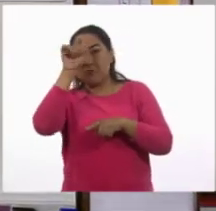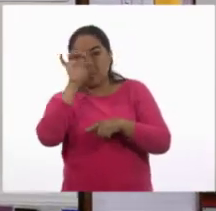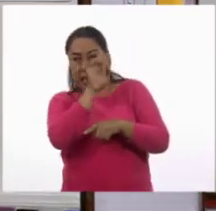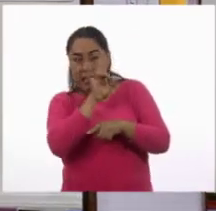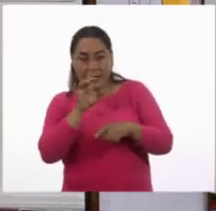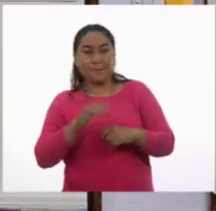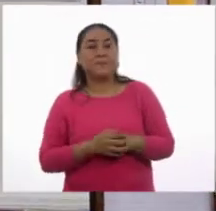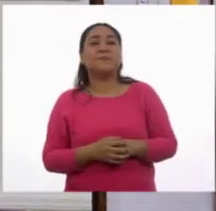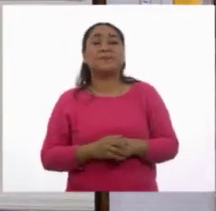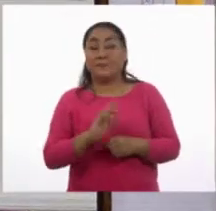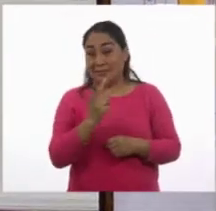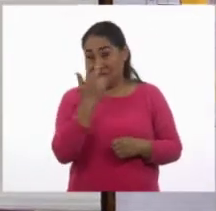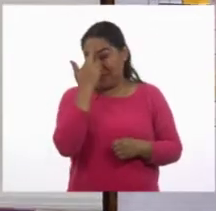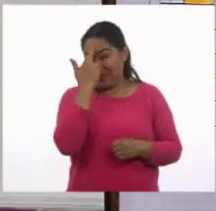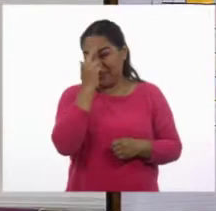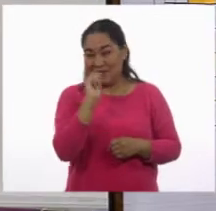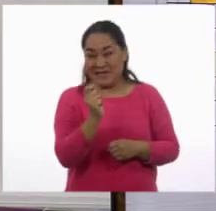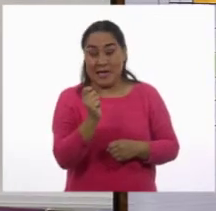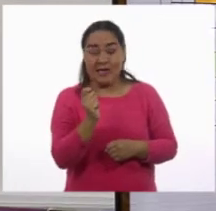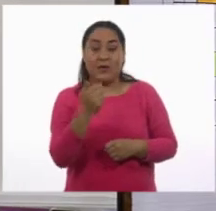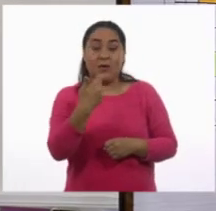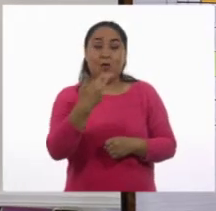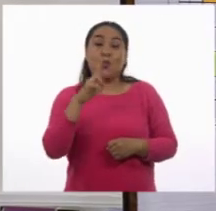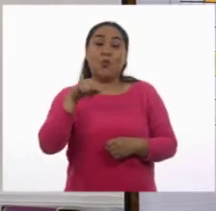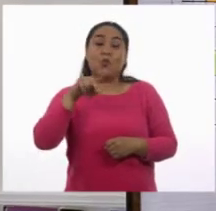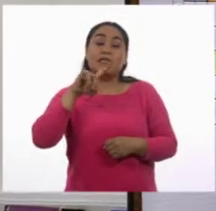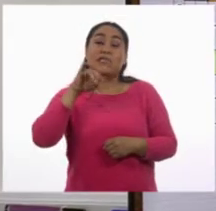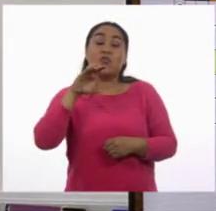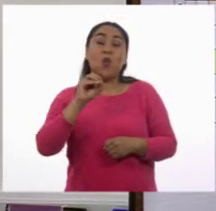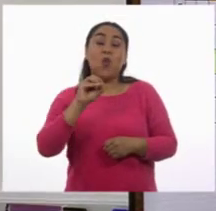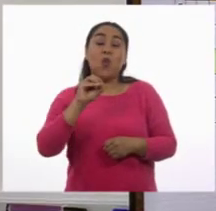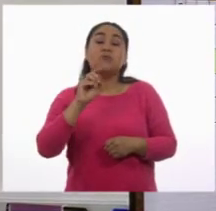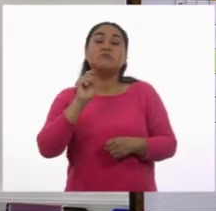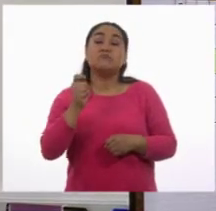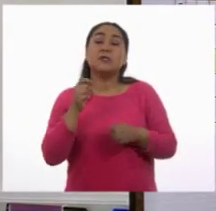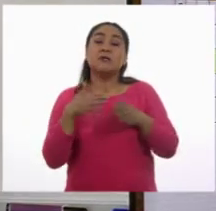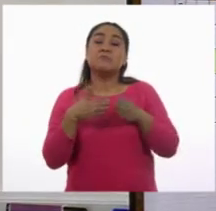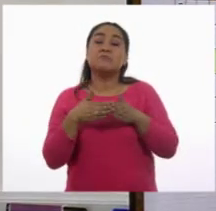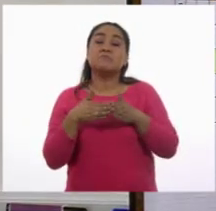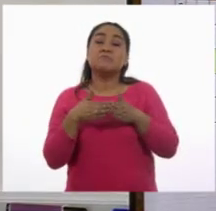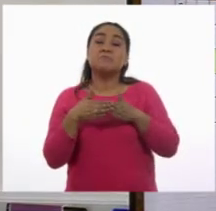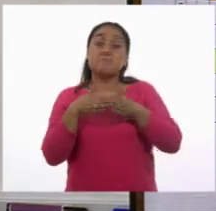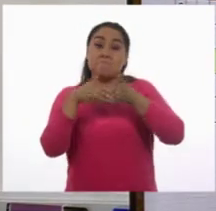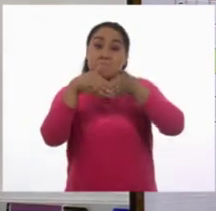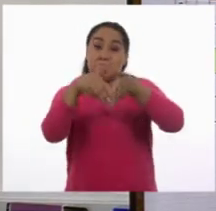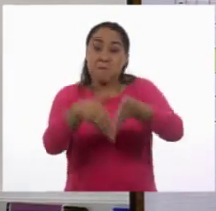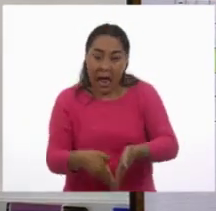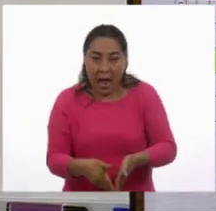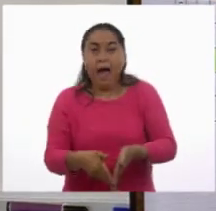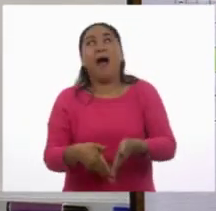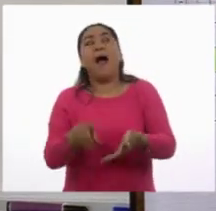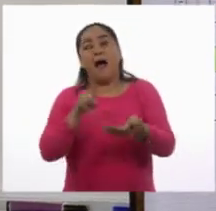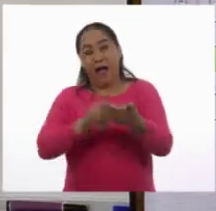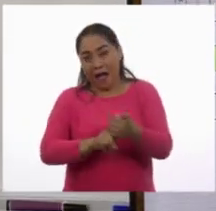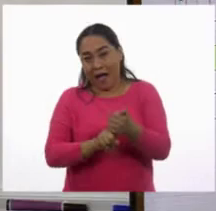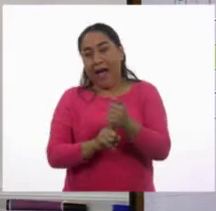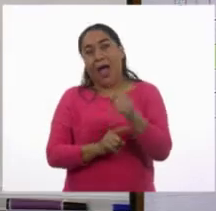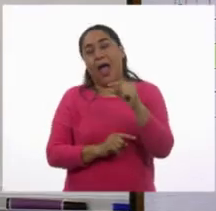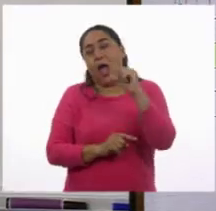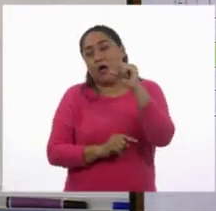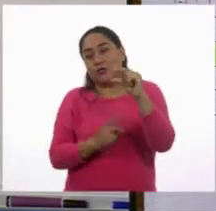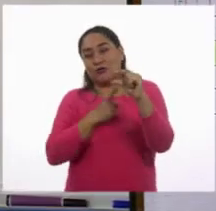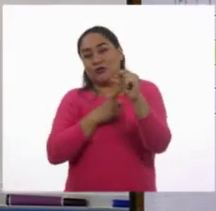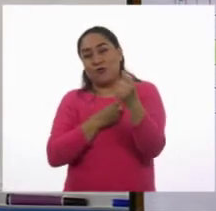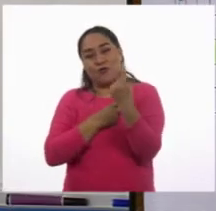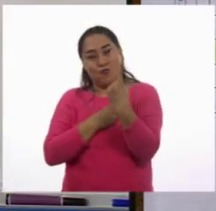Cuando decíamos hundido, bueno, pues, quería decir que si a la primera era hundido, pues, que era de los chiquitos, de los submarinos, que